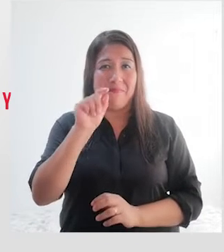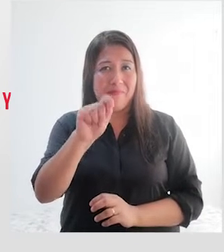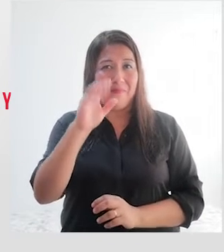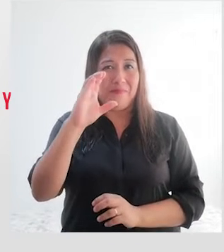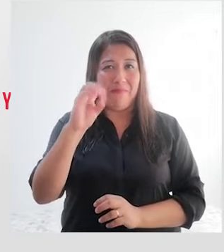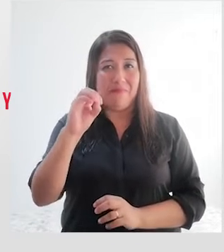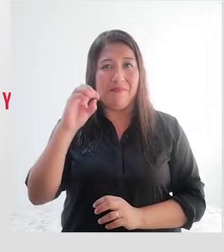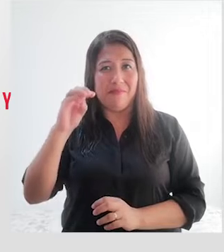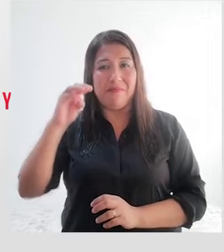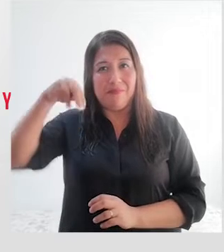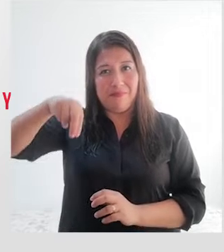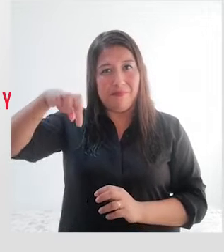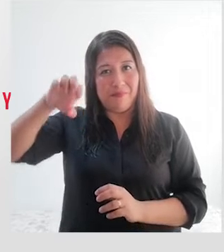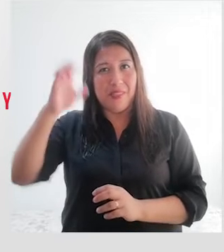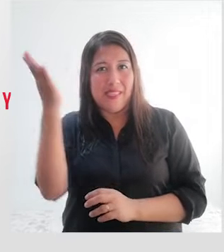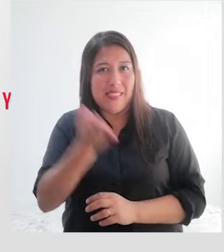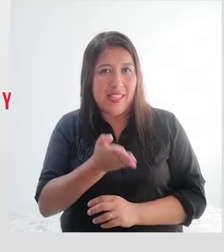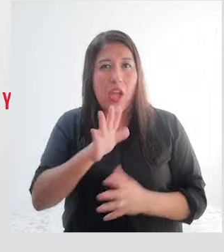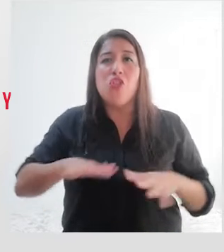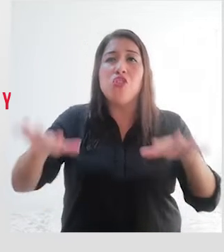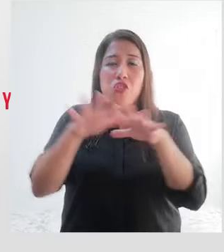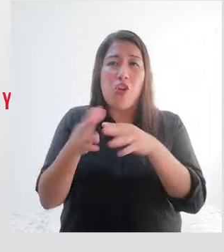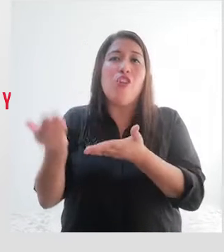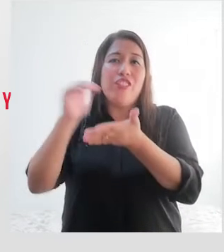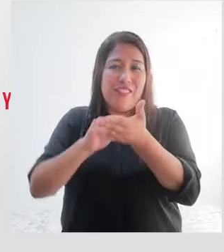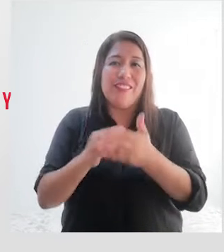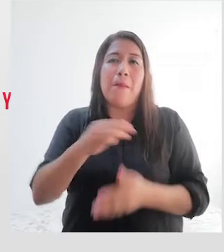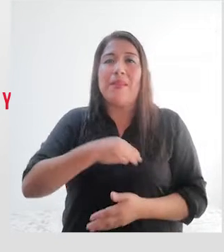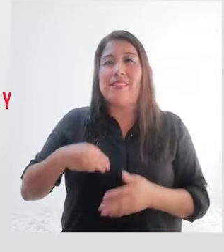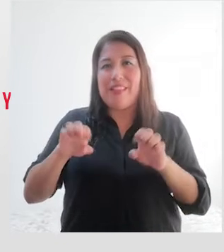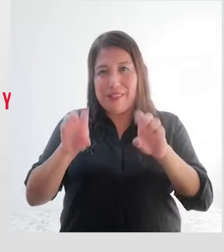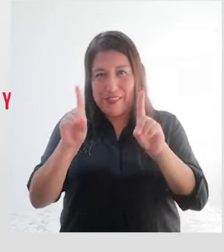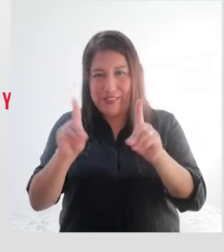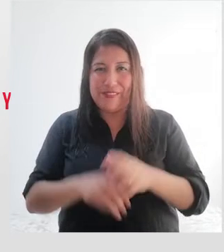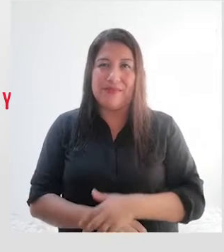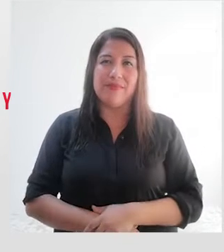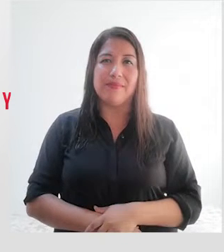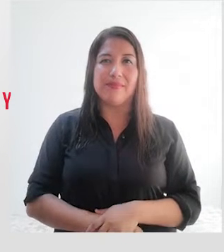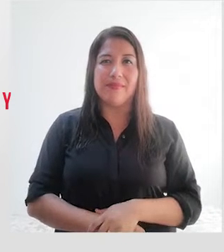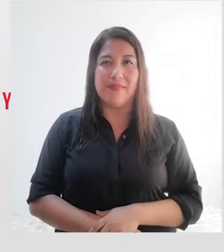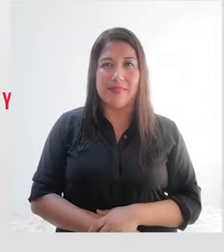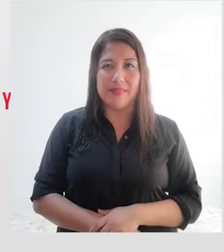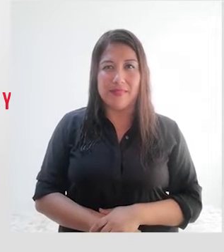.gov.pe slash todos vuelven Ministerio de Educación.